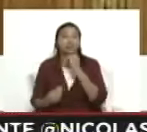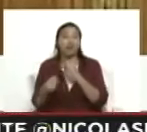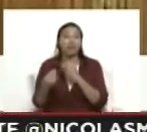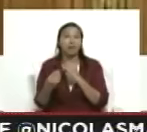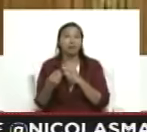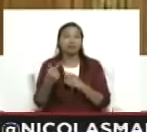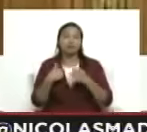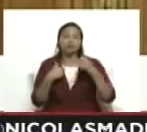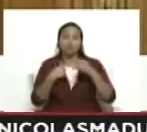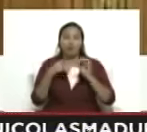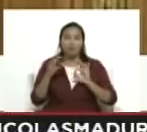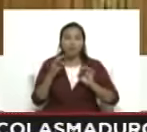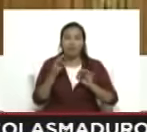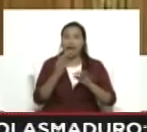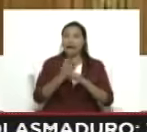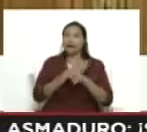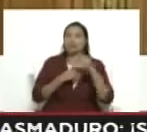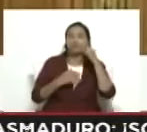me dijo, bueno, preparémonos.